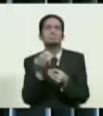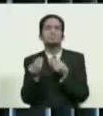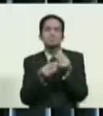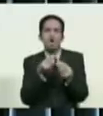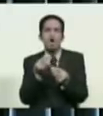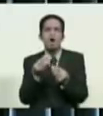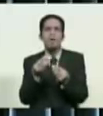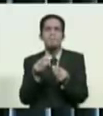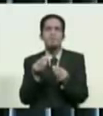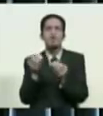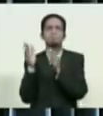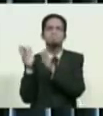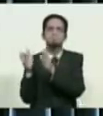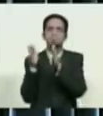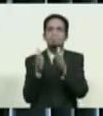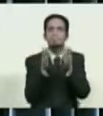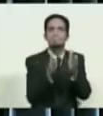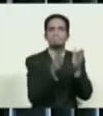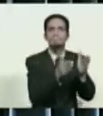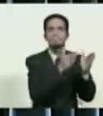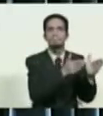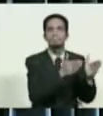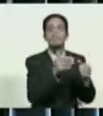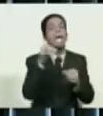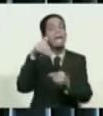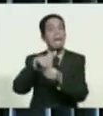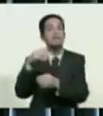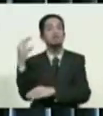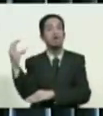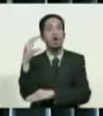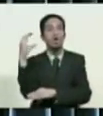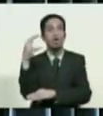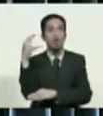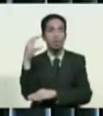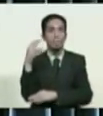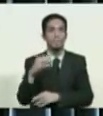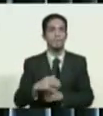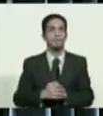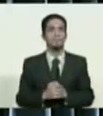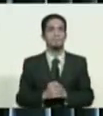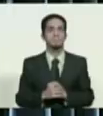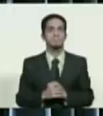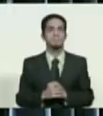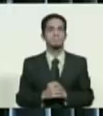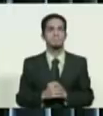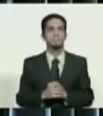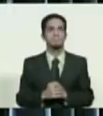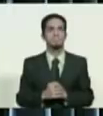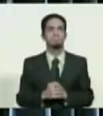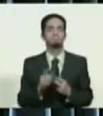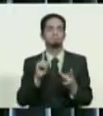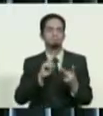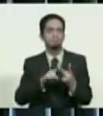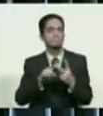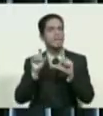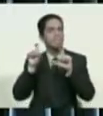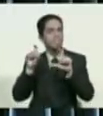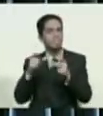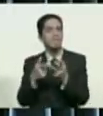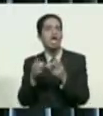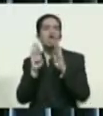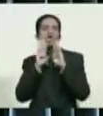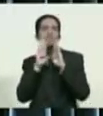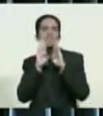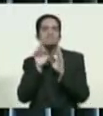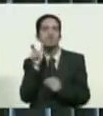hizo en la hermana República de Colombia. El entrenamiento y la confesión por parte